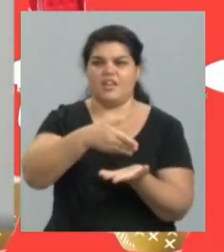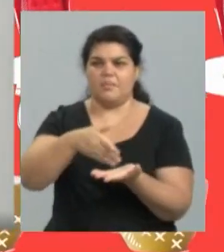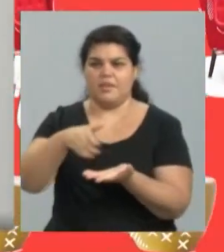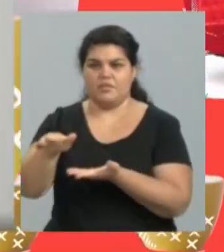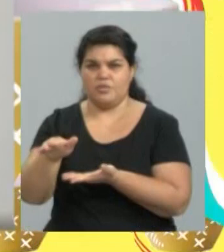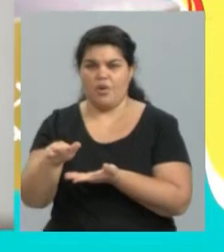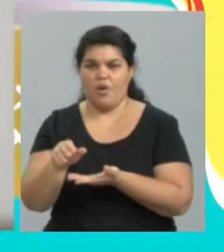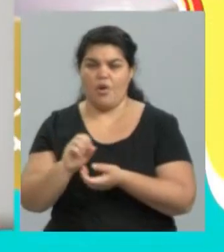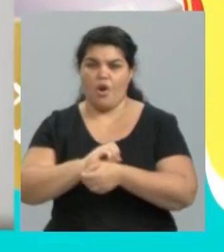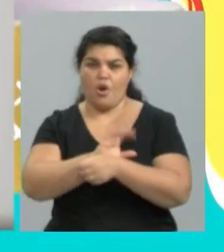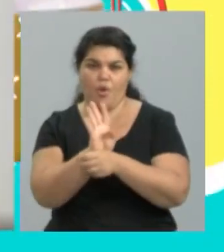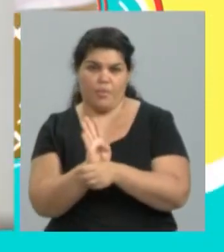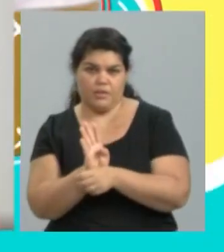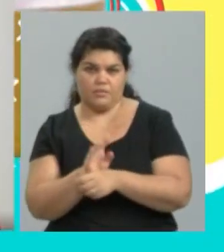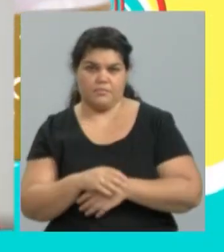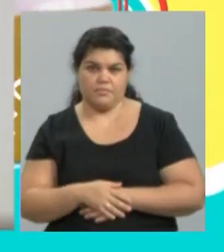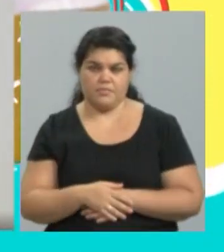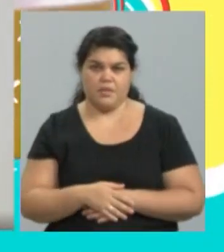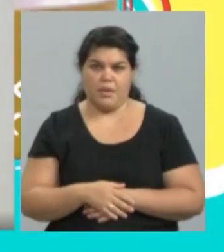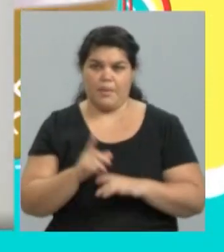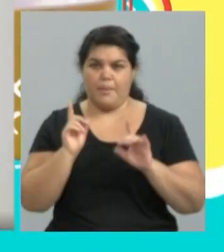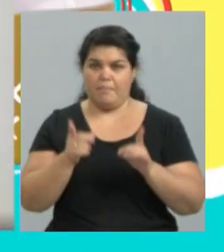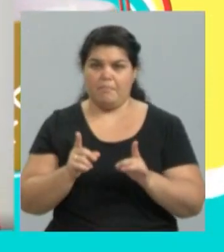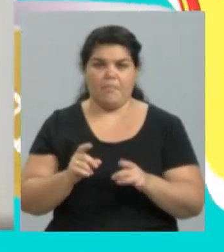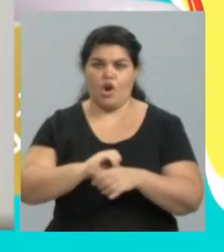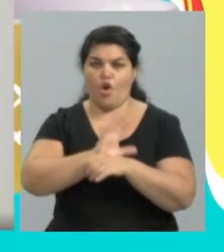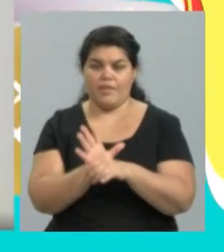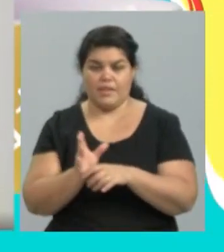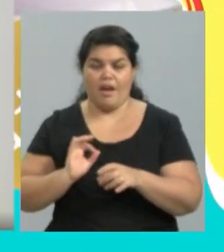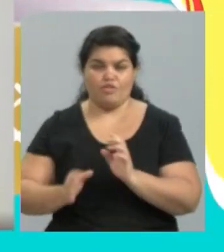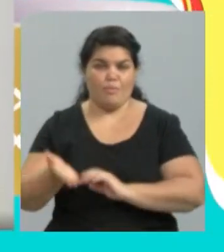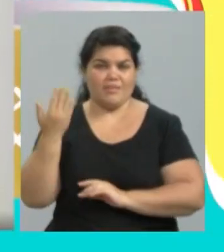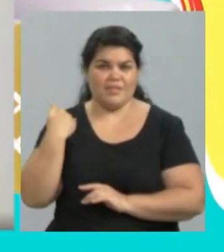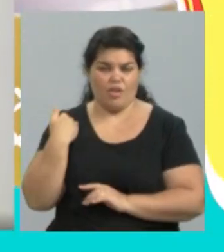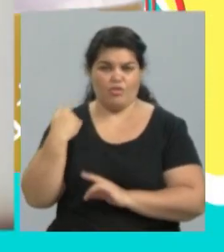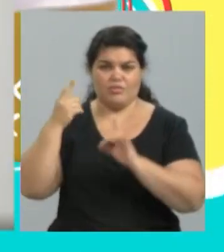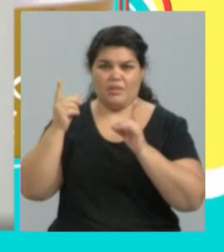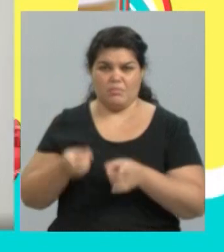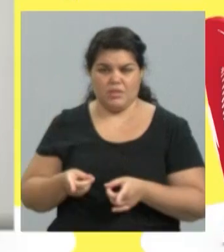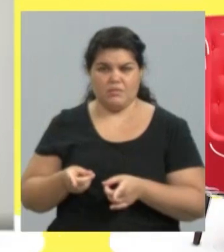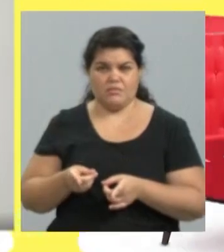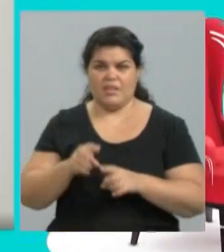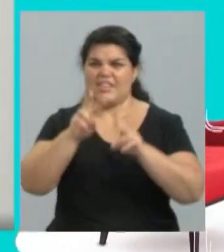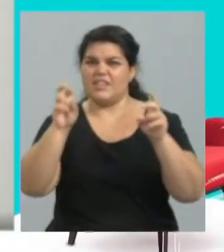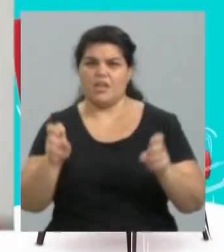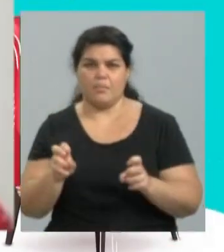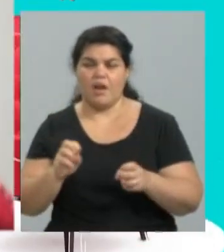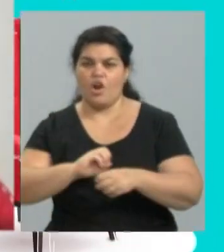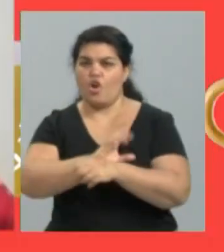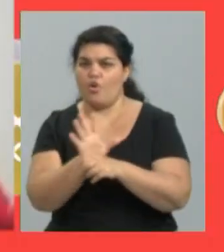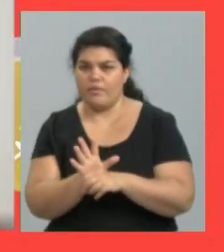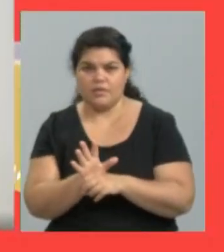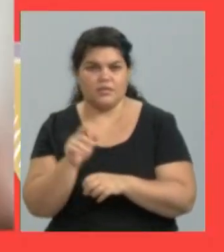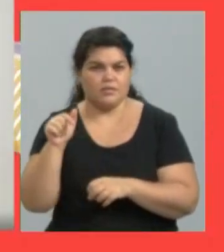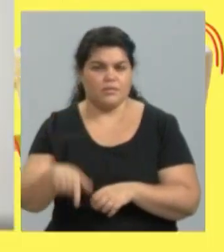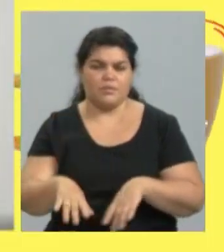Mm, El año pasado se complejizó muchísimo la situación la situación del COVID complejizó muchísimo la